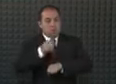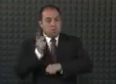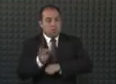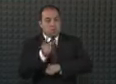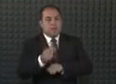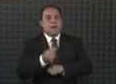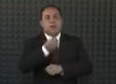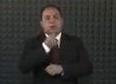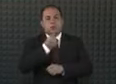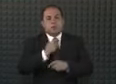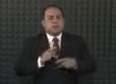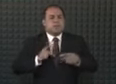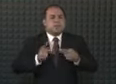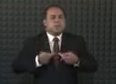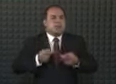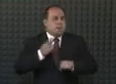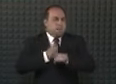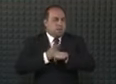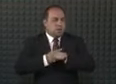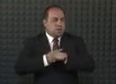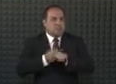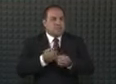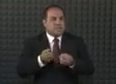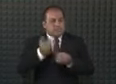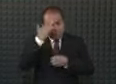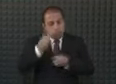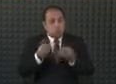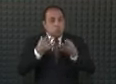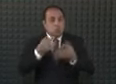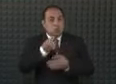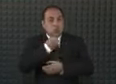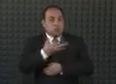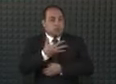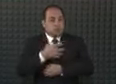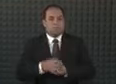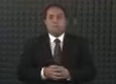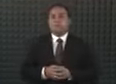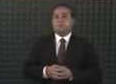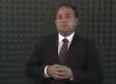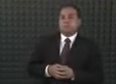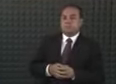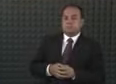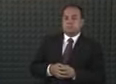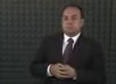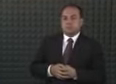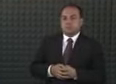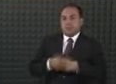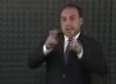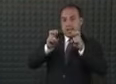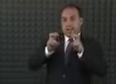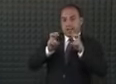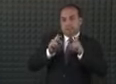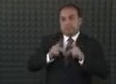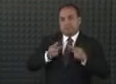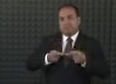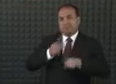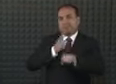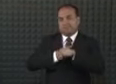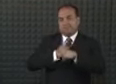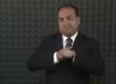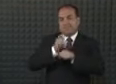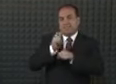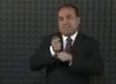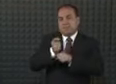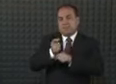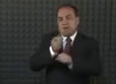niños vulnerables. ¿Tienen un estimado de cuántos niños hay? No, es que el tema de vulnerabilidad, la definición y